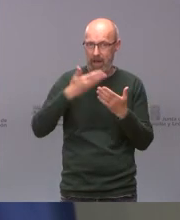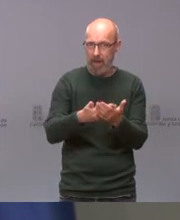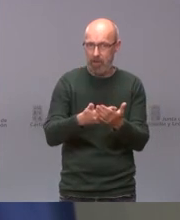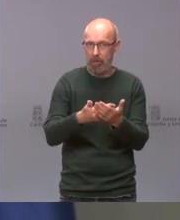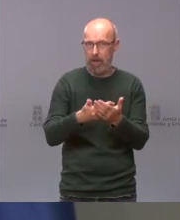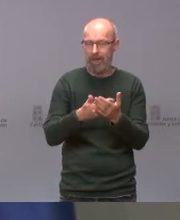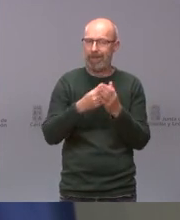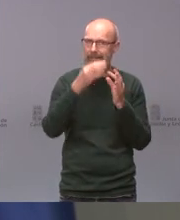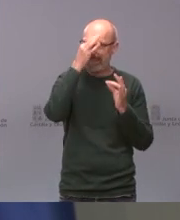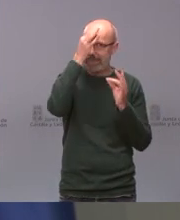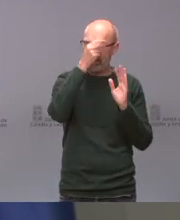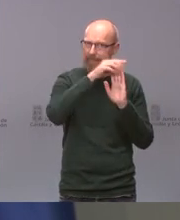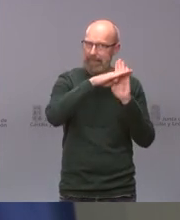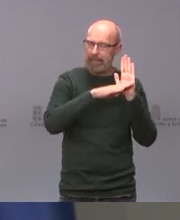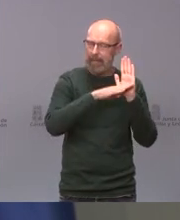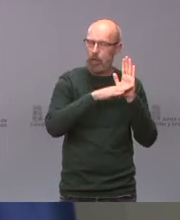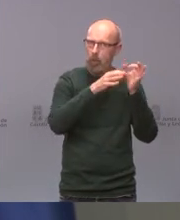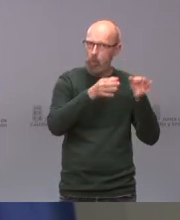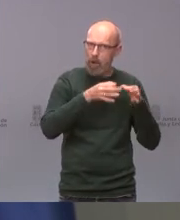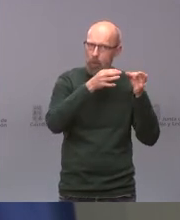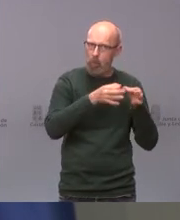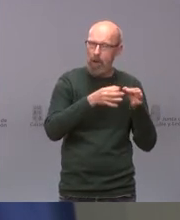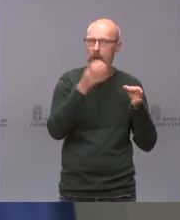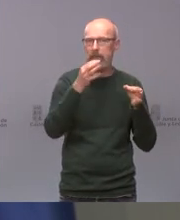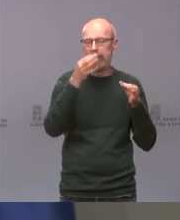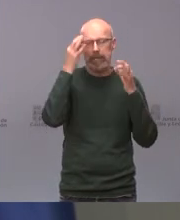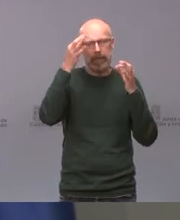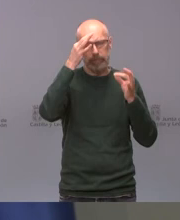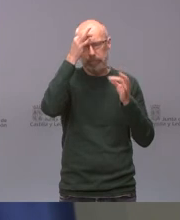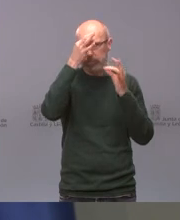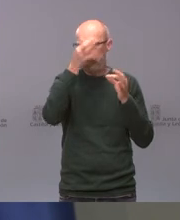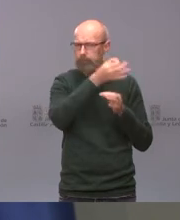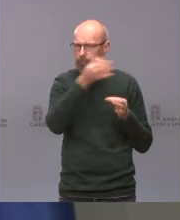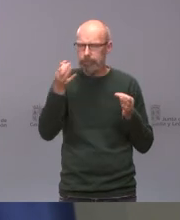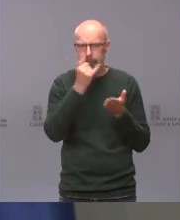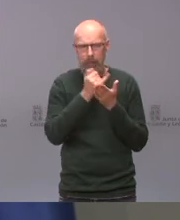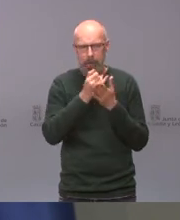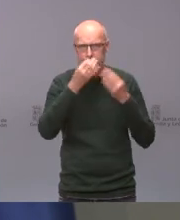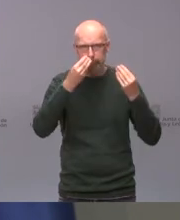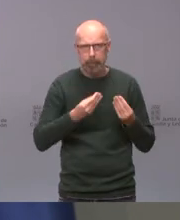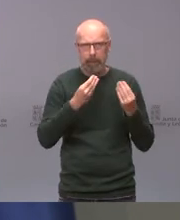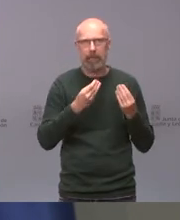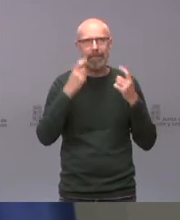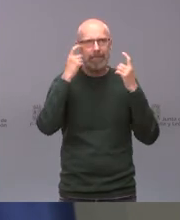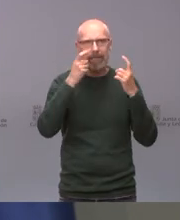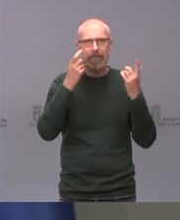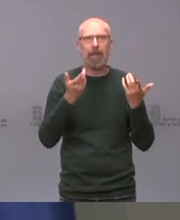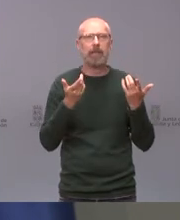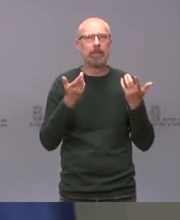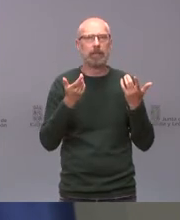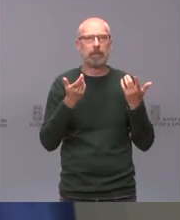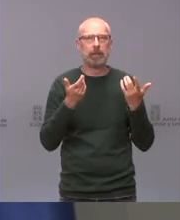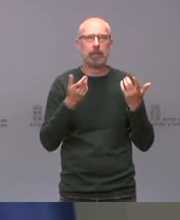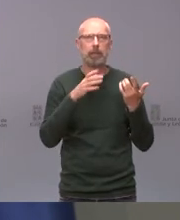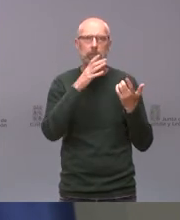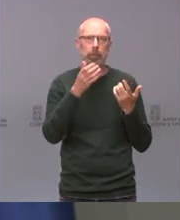criterio, procura mantener el rigor y no hace... Es que nosotros no hemos vencido al virus